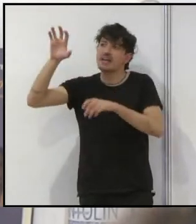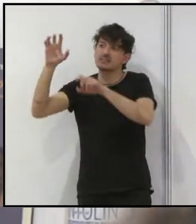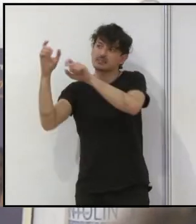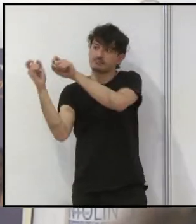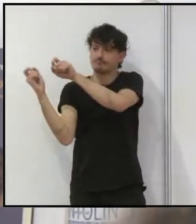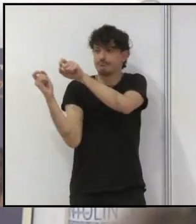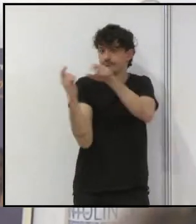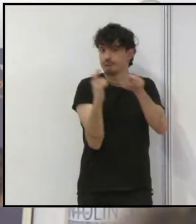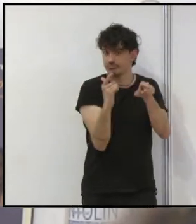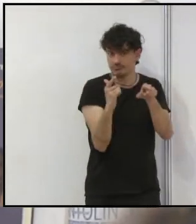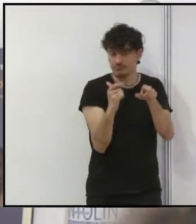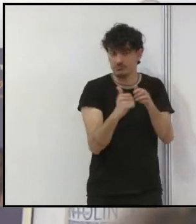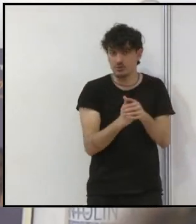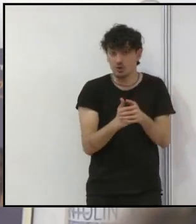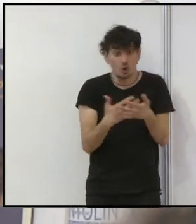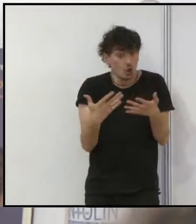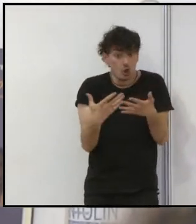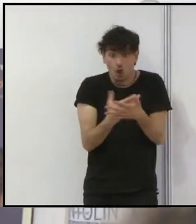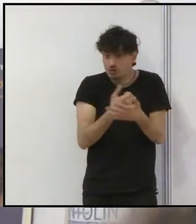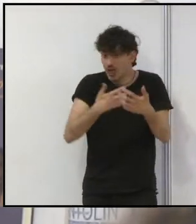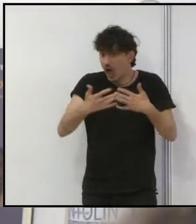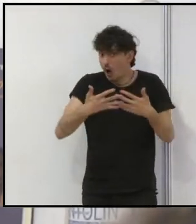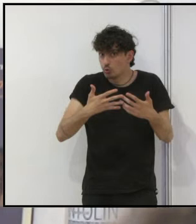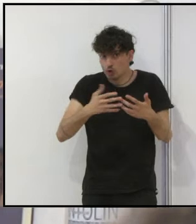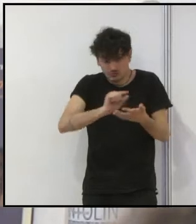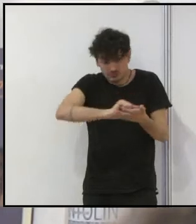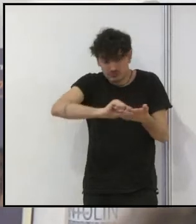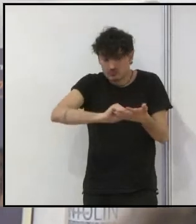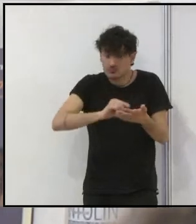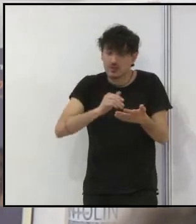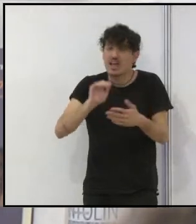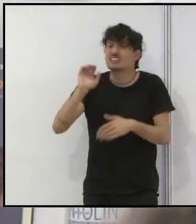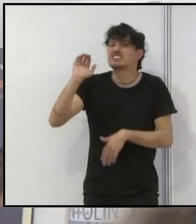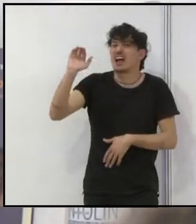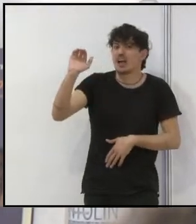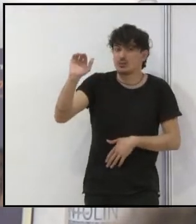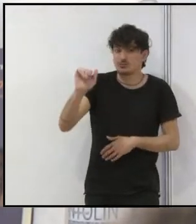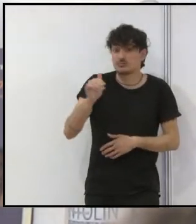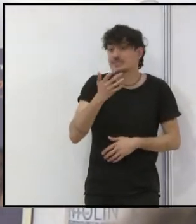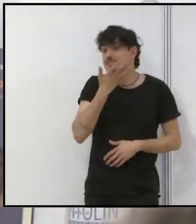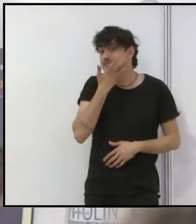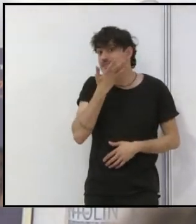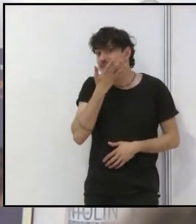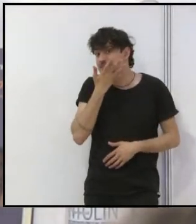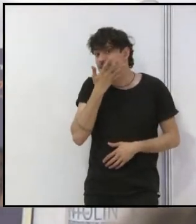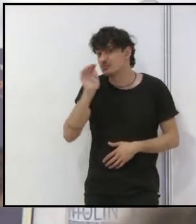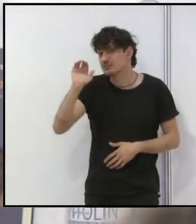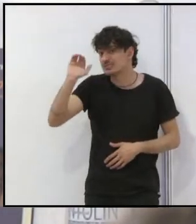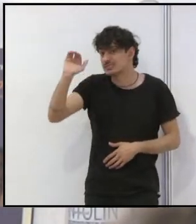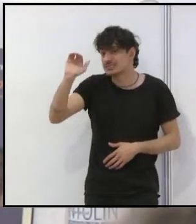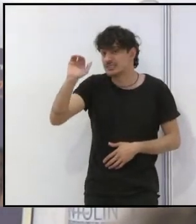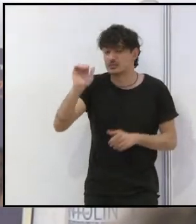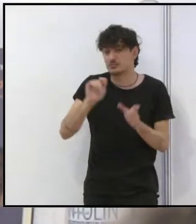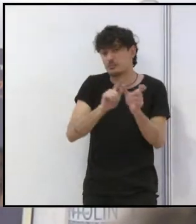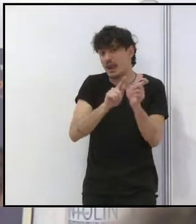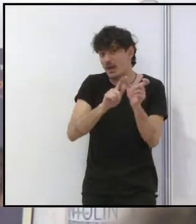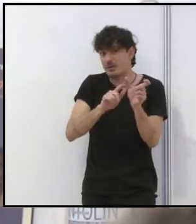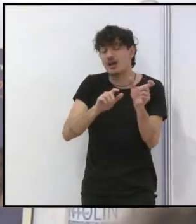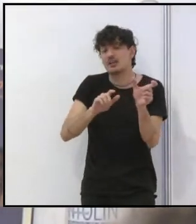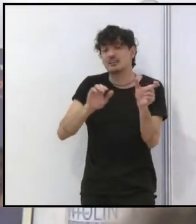escritor es extranjero. Extranjero, la palabra extranjero es un préstamo, viene del francés